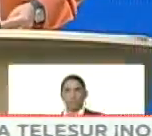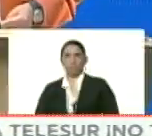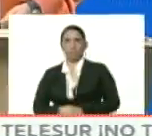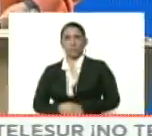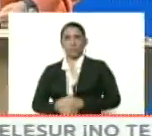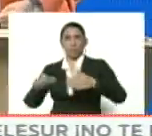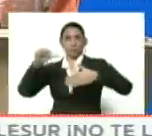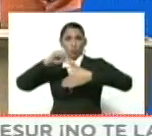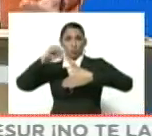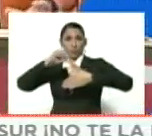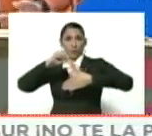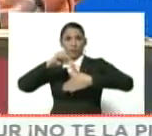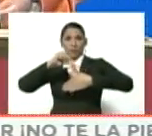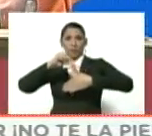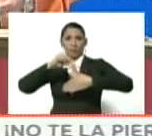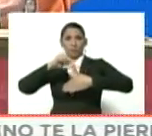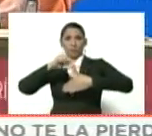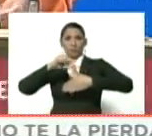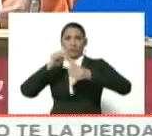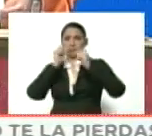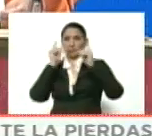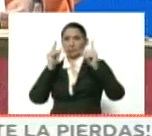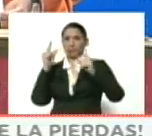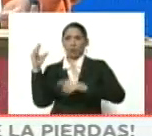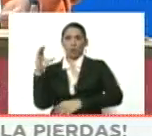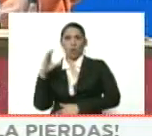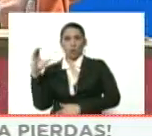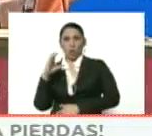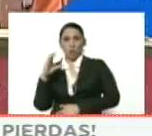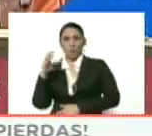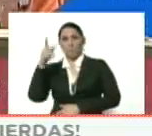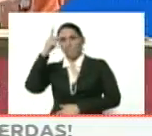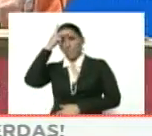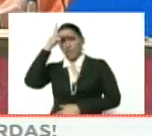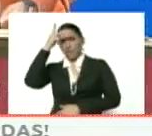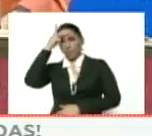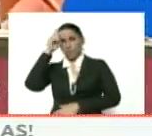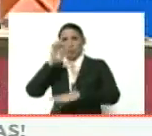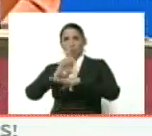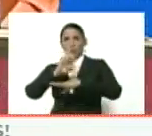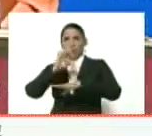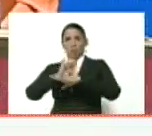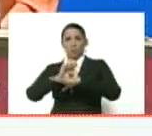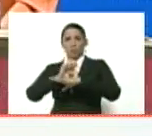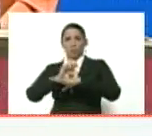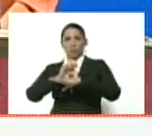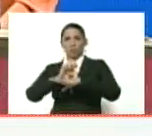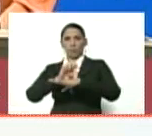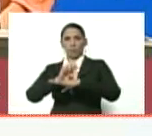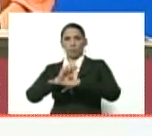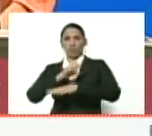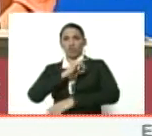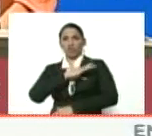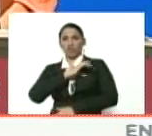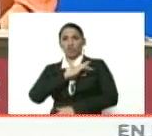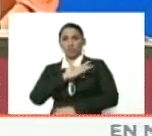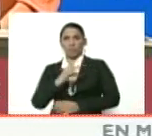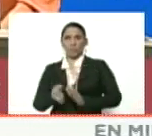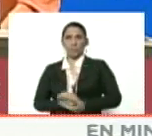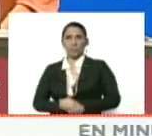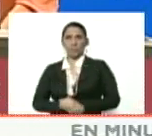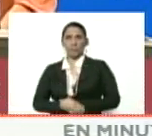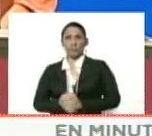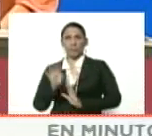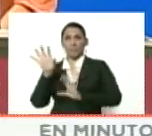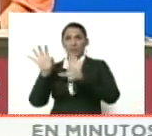los casos de mayor impacto, Colombia, Perú, Ecuador y Chile. Son los